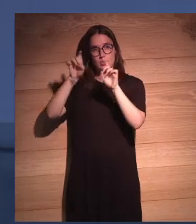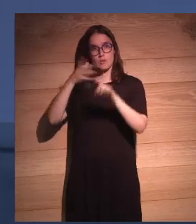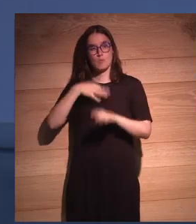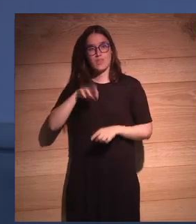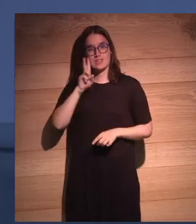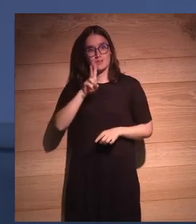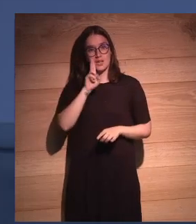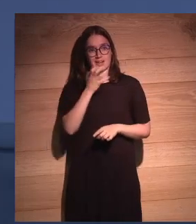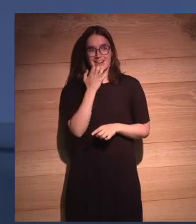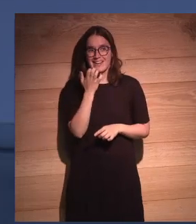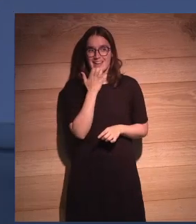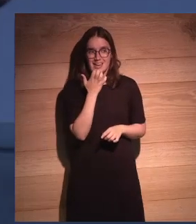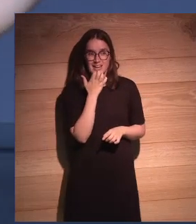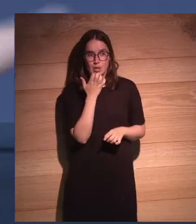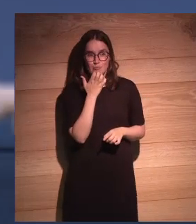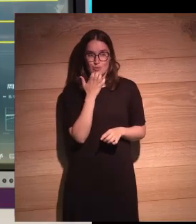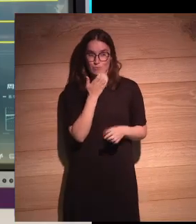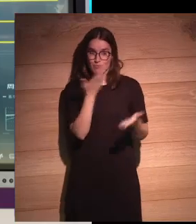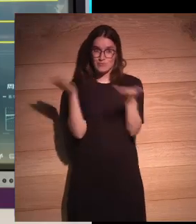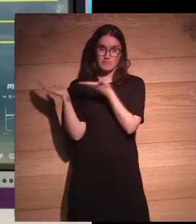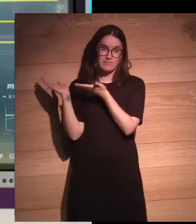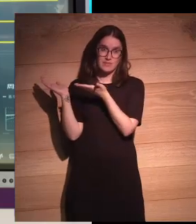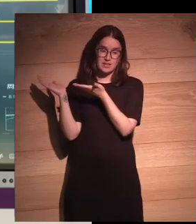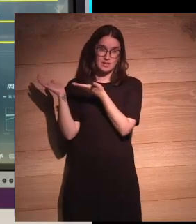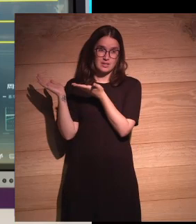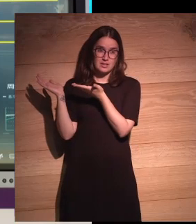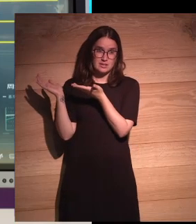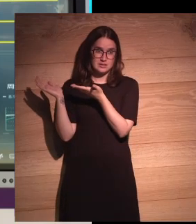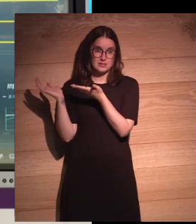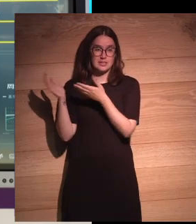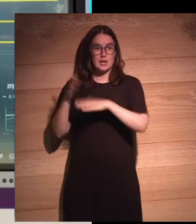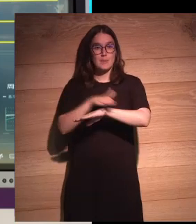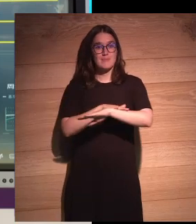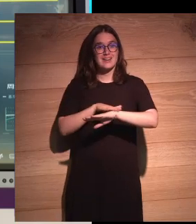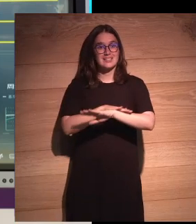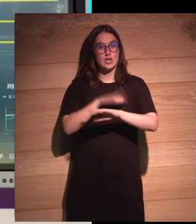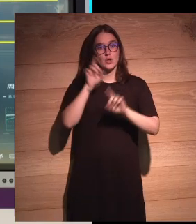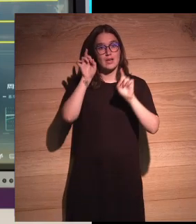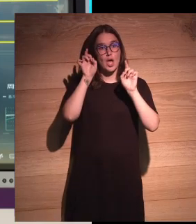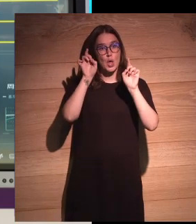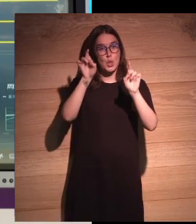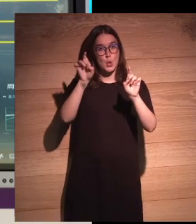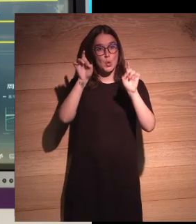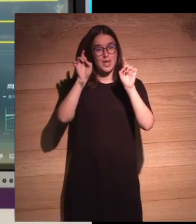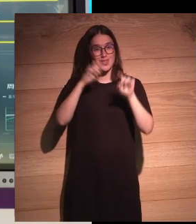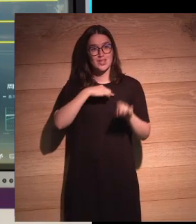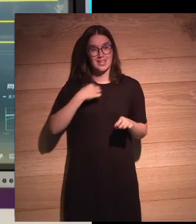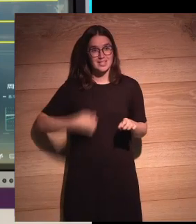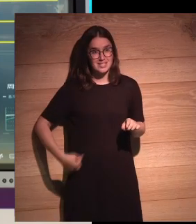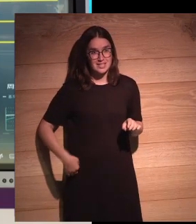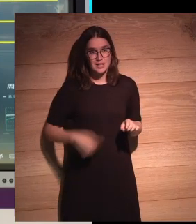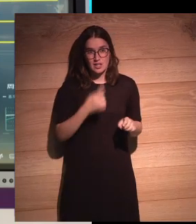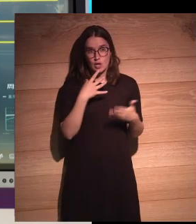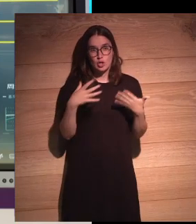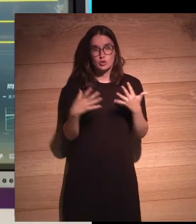ahí en el ejemplo un dashboard que tiene el Ministerio de Educación, en el que tienes